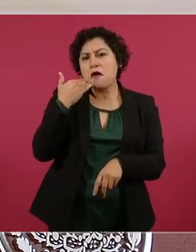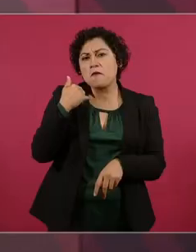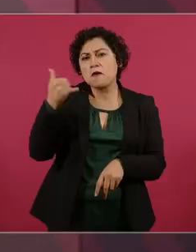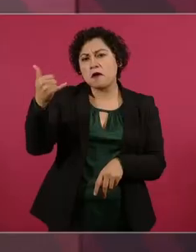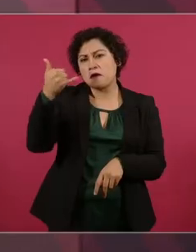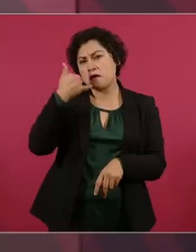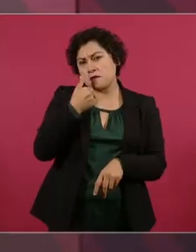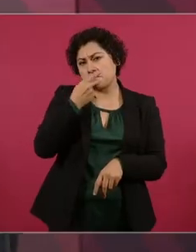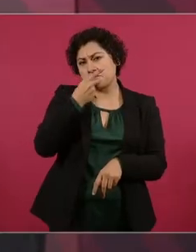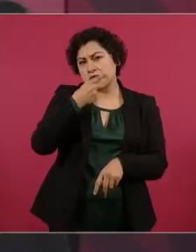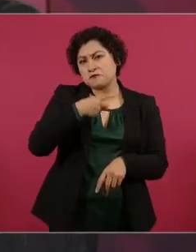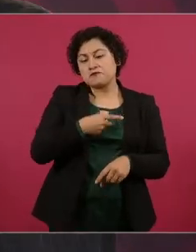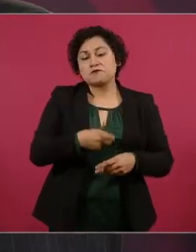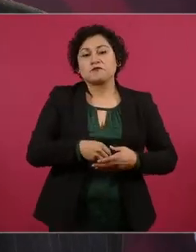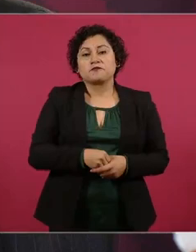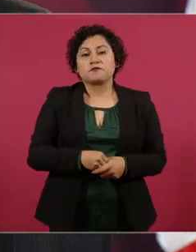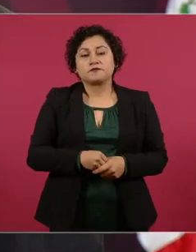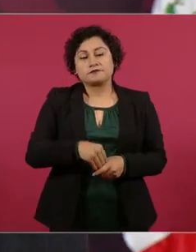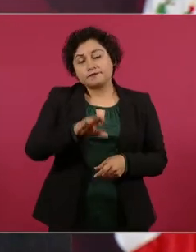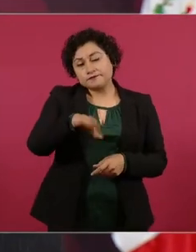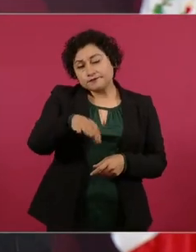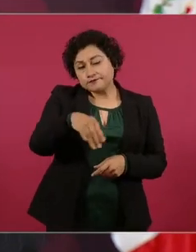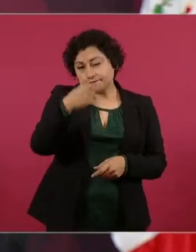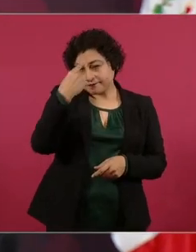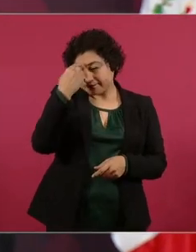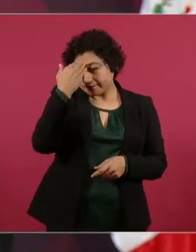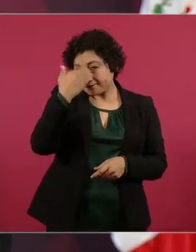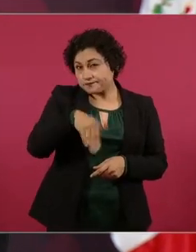¿sabe qué? Ah, bueno,